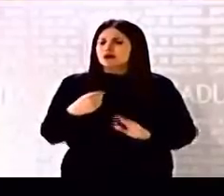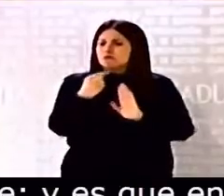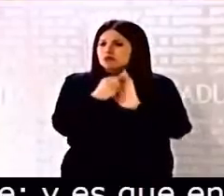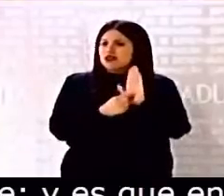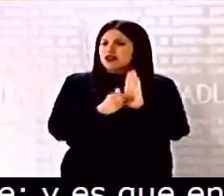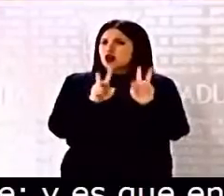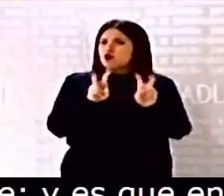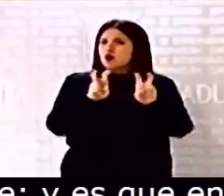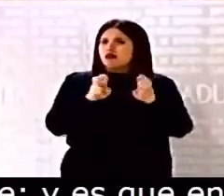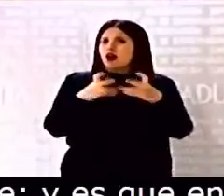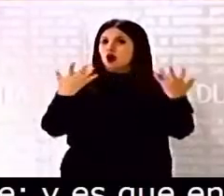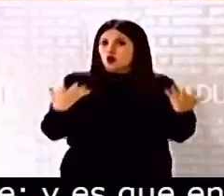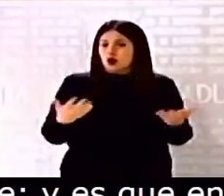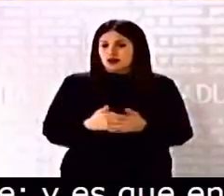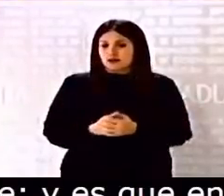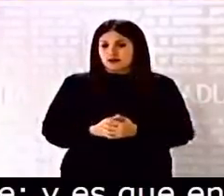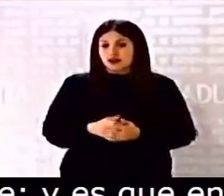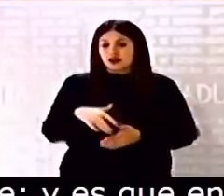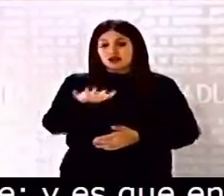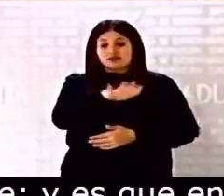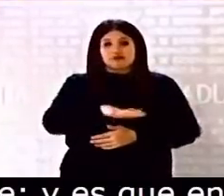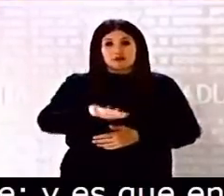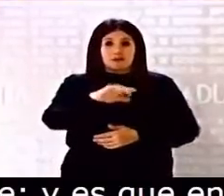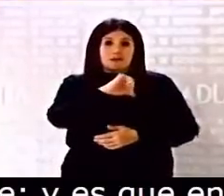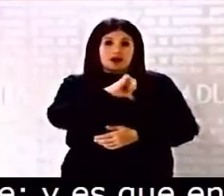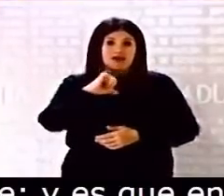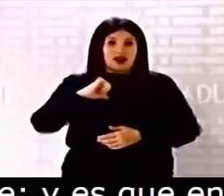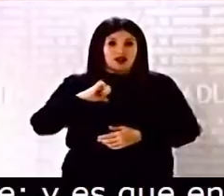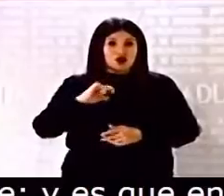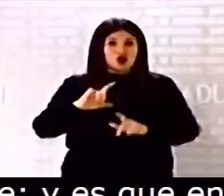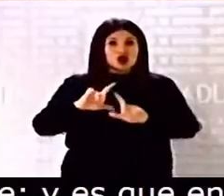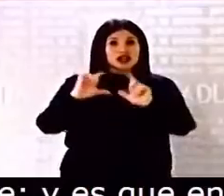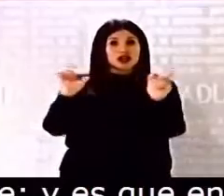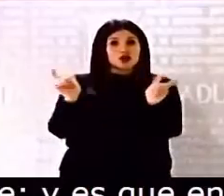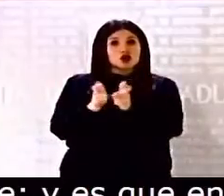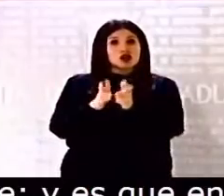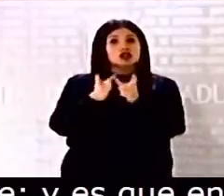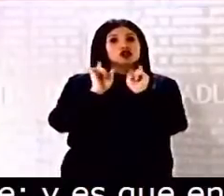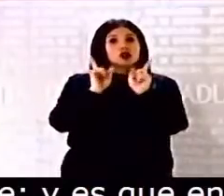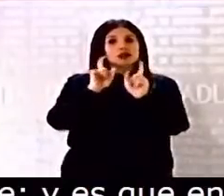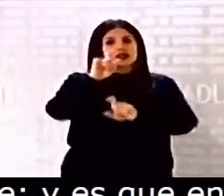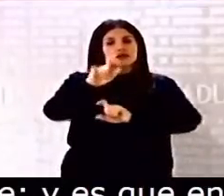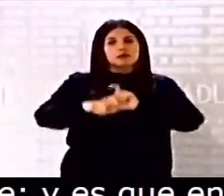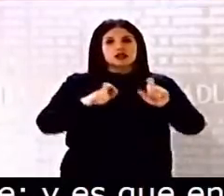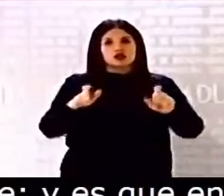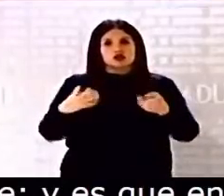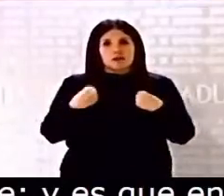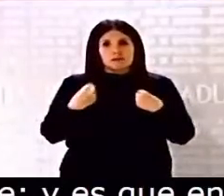privados las reuniones se van a limitar exclusivamente a convivientes.